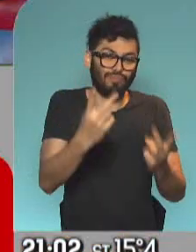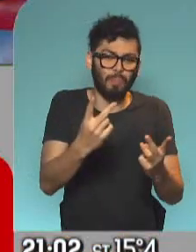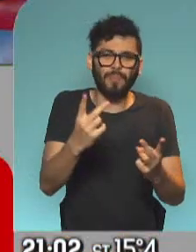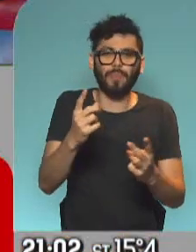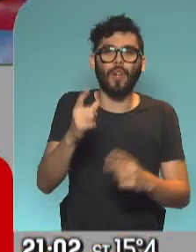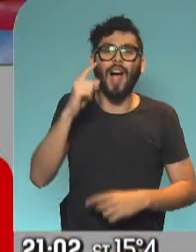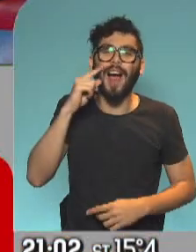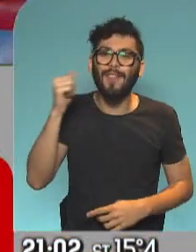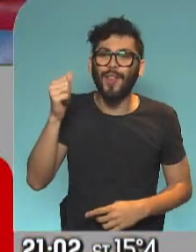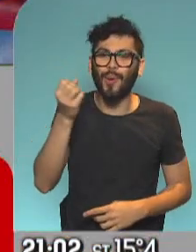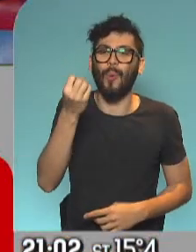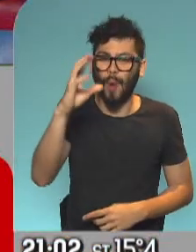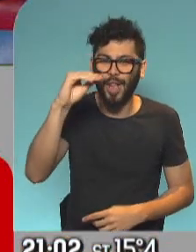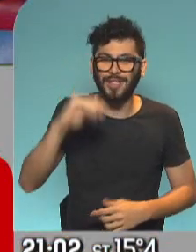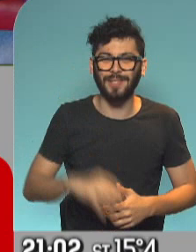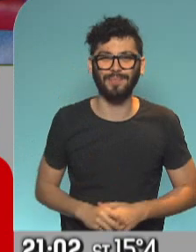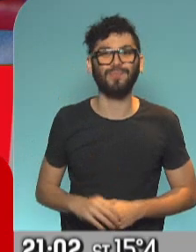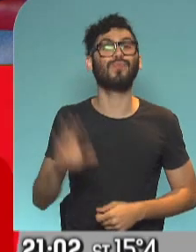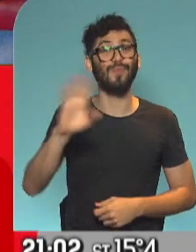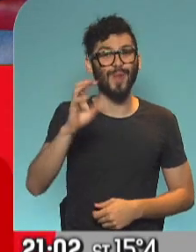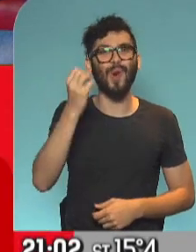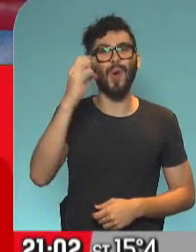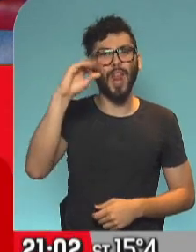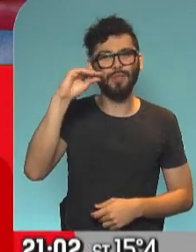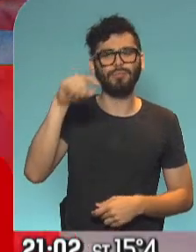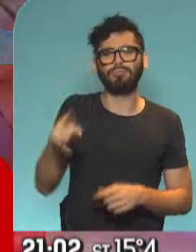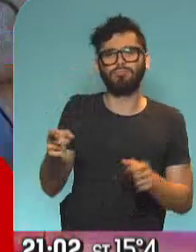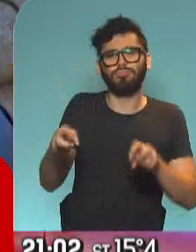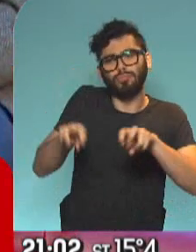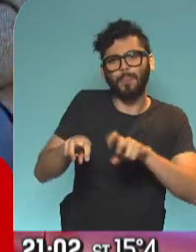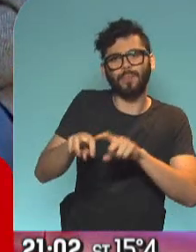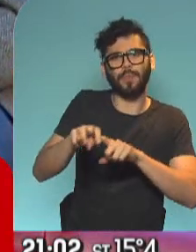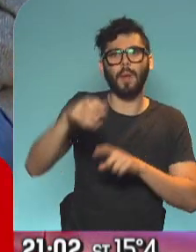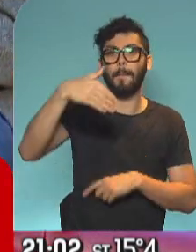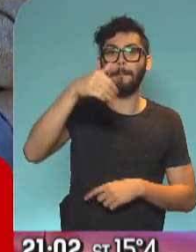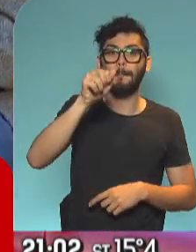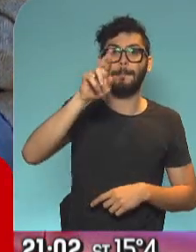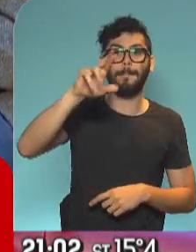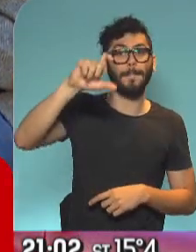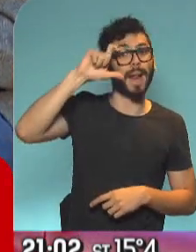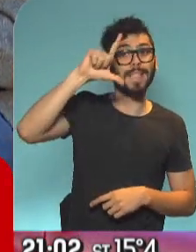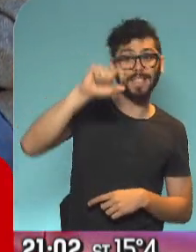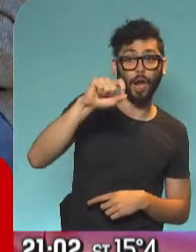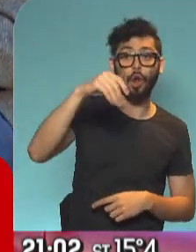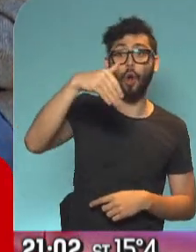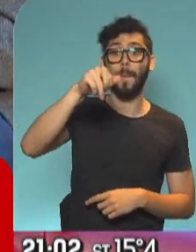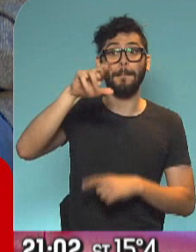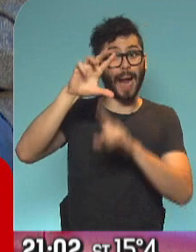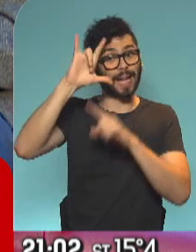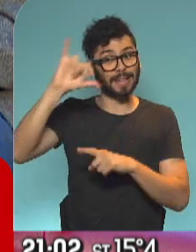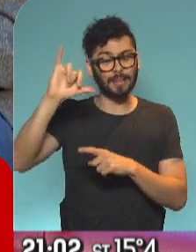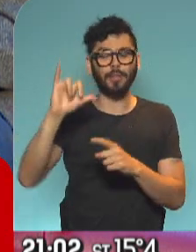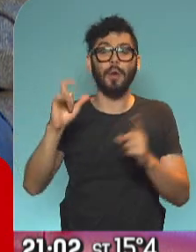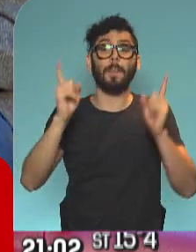noches. Hola Gaby, buenas noches. Estamos con Marcelo Márquez, que es profesor de teología e integrante